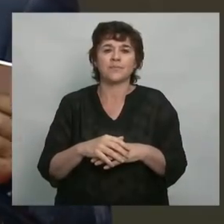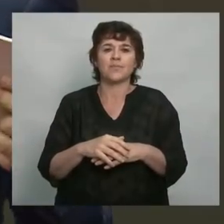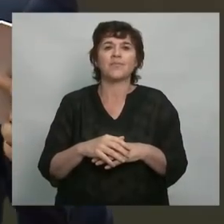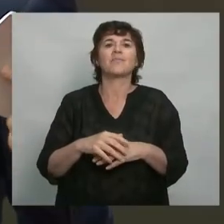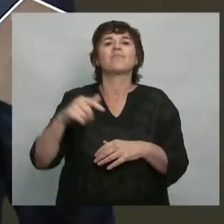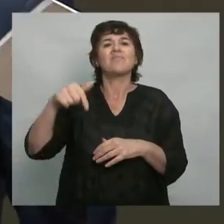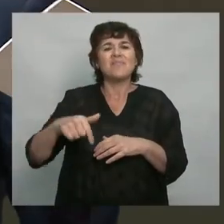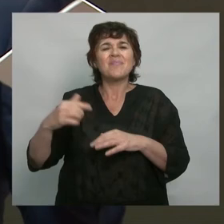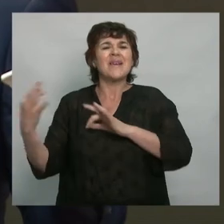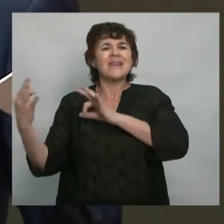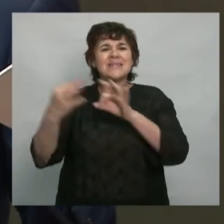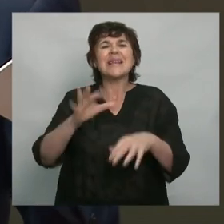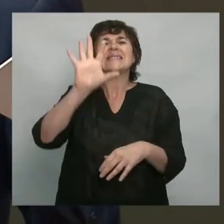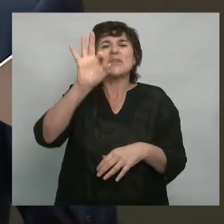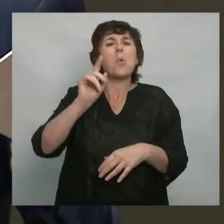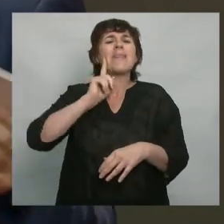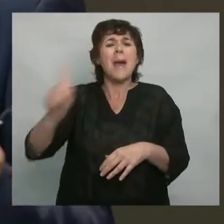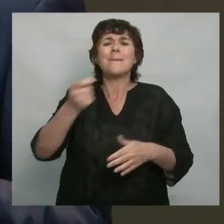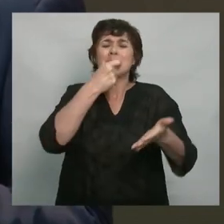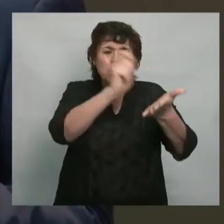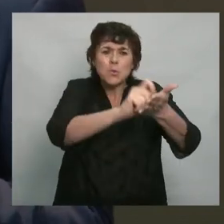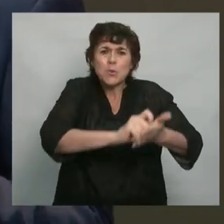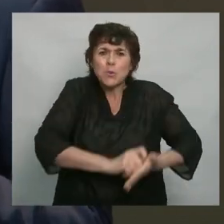Hemos llegado a los 50.000 inscriptos,